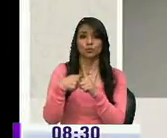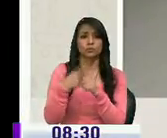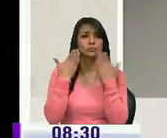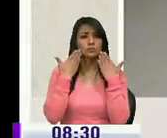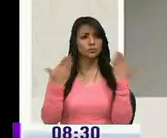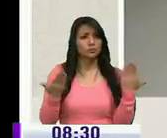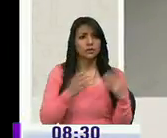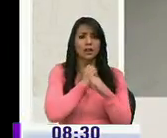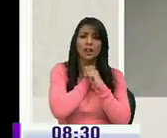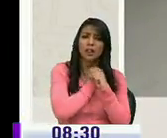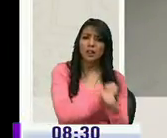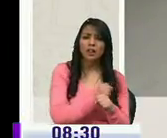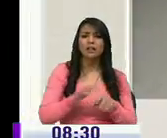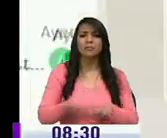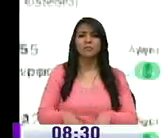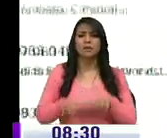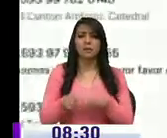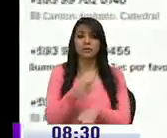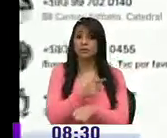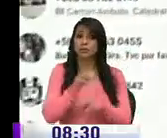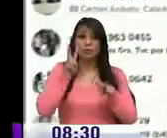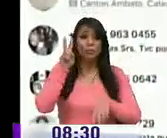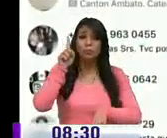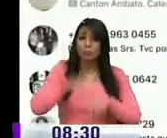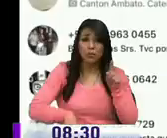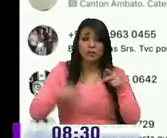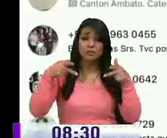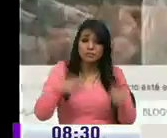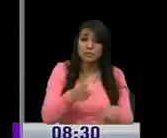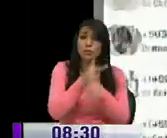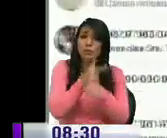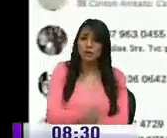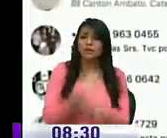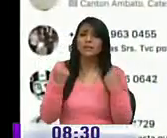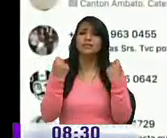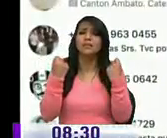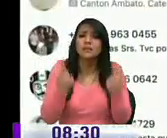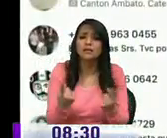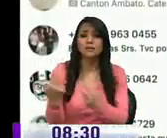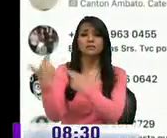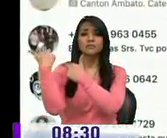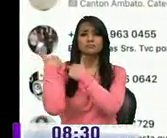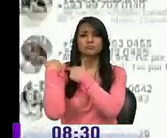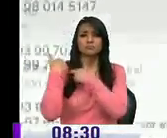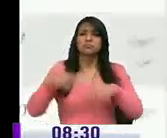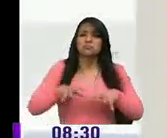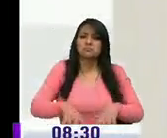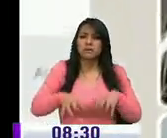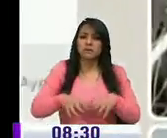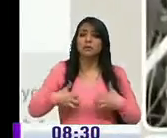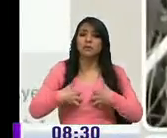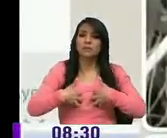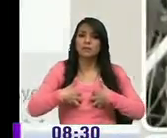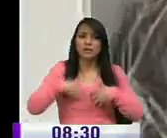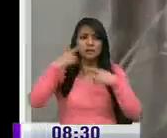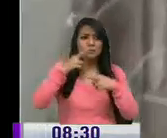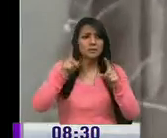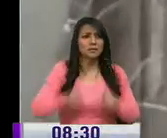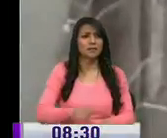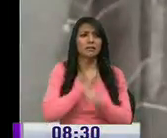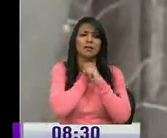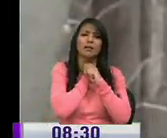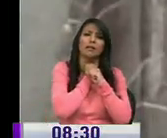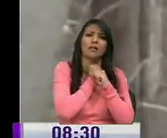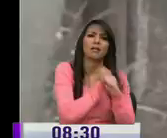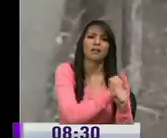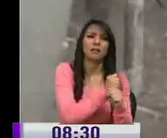qué les amarran a los peludos, si no los pueden tener. Vean, vecinos, entendamos, es una responsabilidad tener animalitos. Miren ustedes, miren, ahí está la cadena,